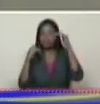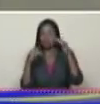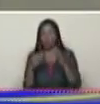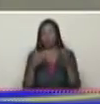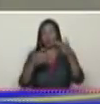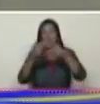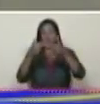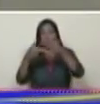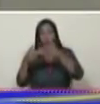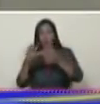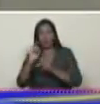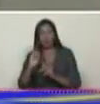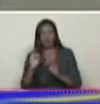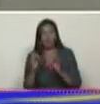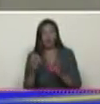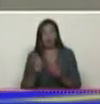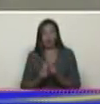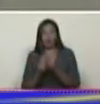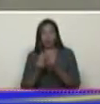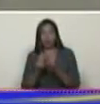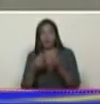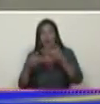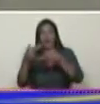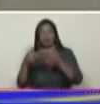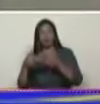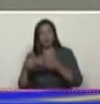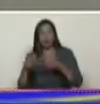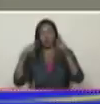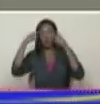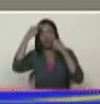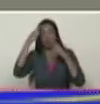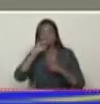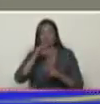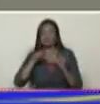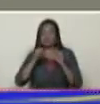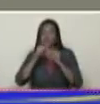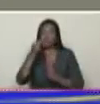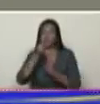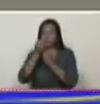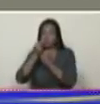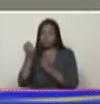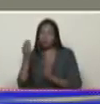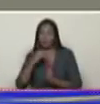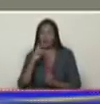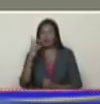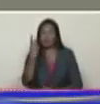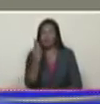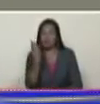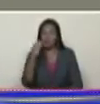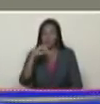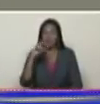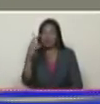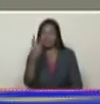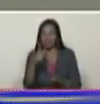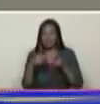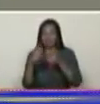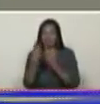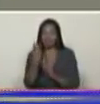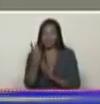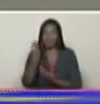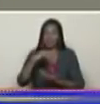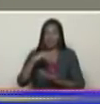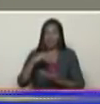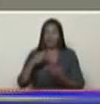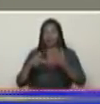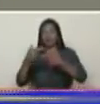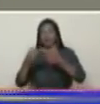construyó con el presidente Chávez y que usted lo ha seguido fortaleciendo. Nos queda la tercera etapa, que justamente tiene que ver